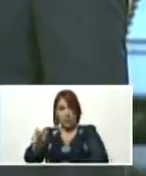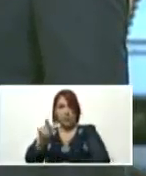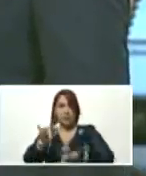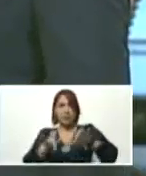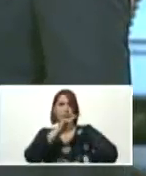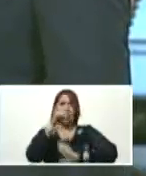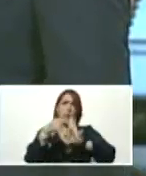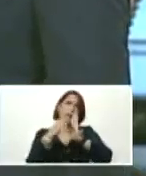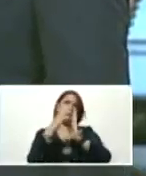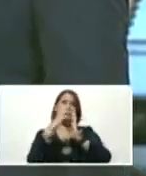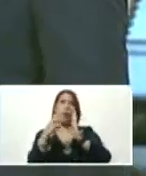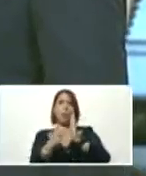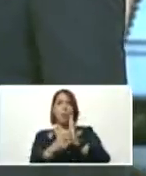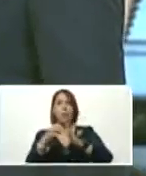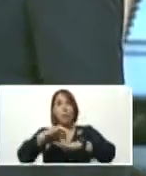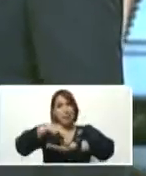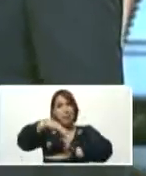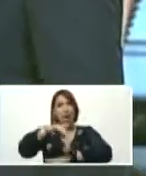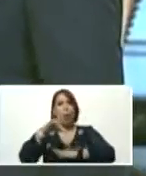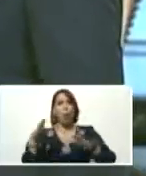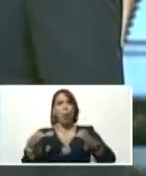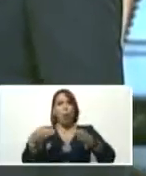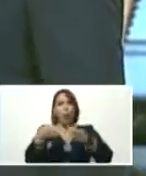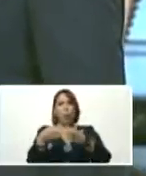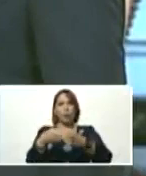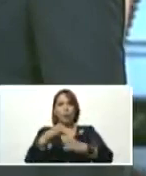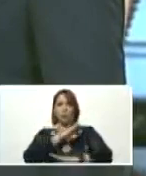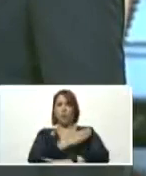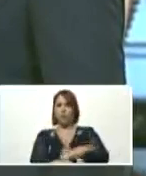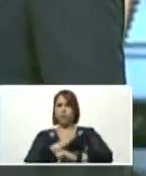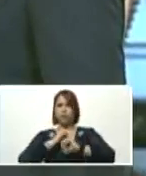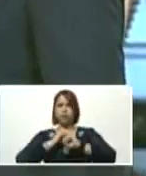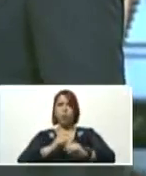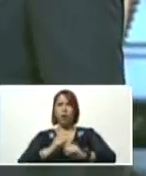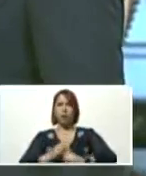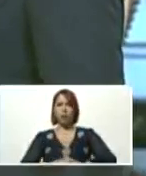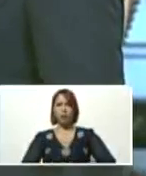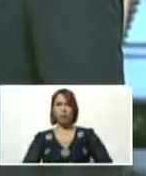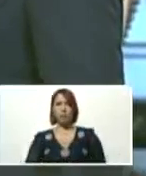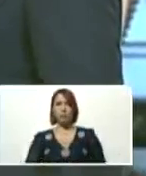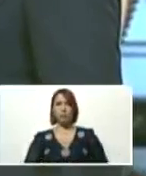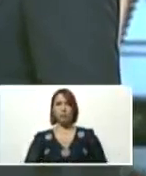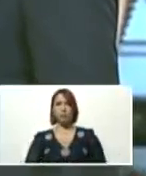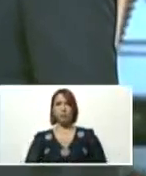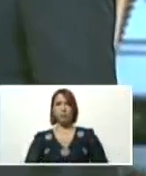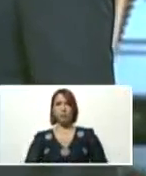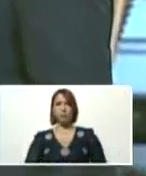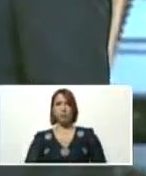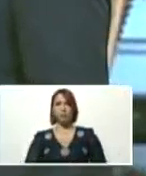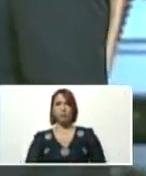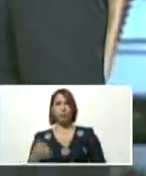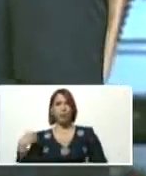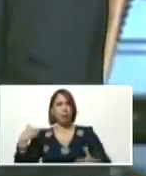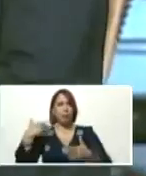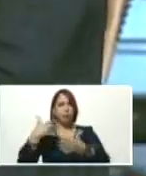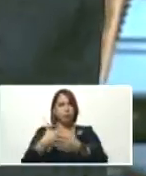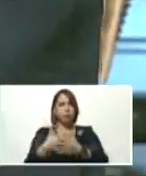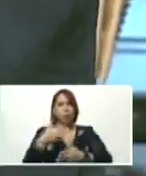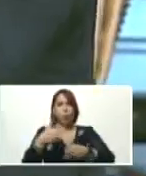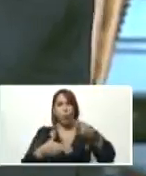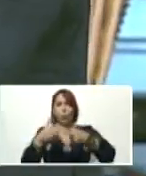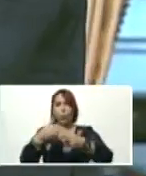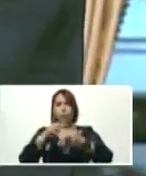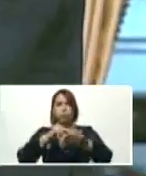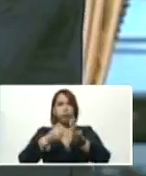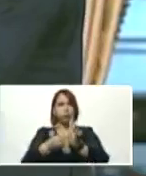de la OPEP porque ha dejado una organización fortalecida. Y la ha venido entonces construyendo en lo que ha sido estos